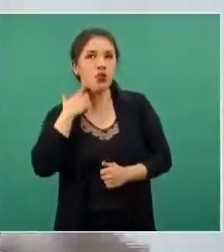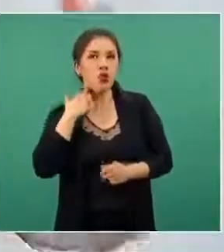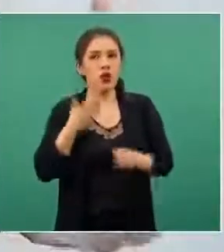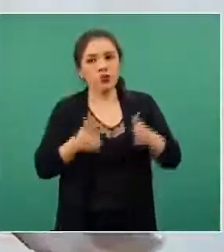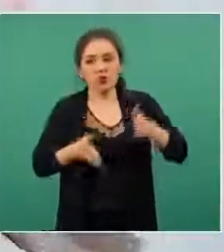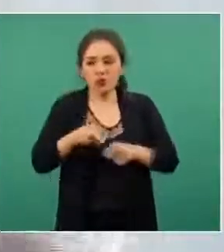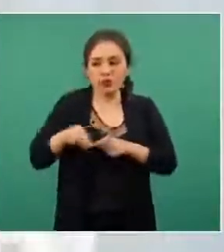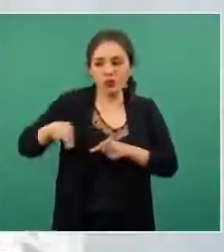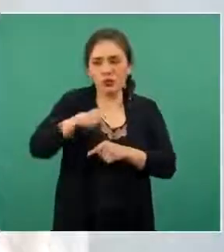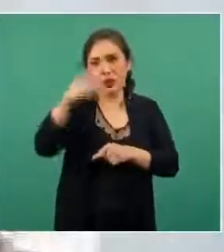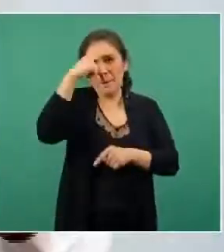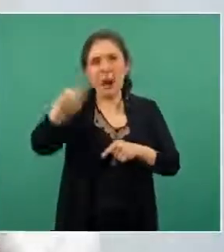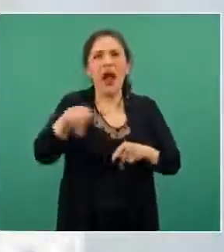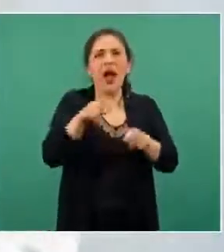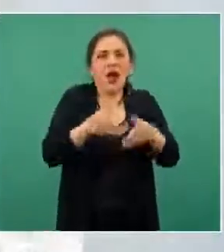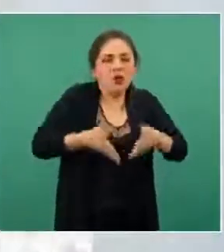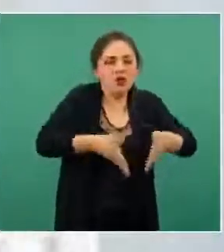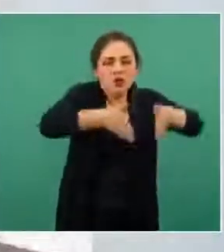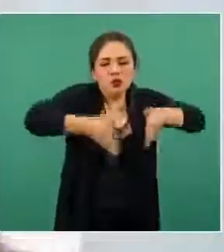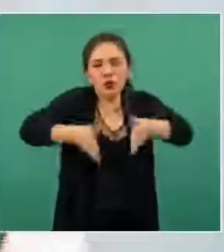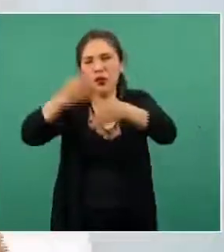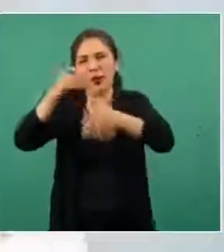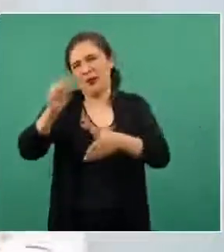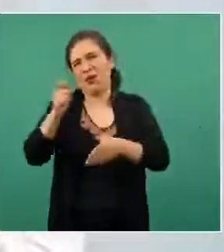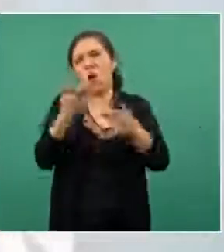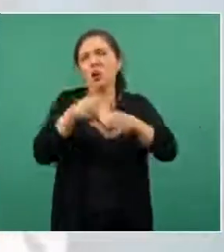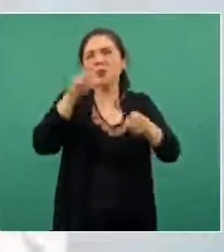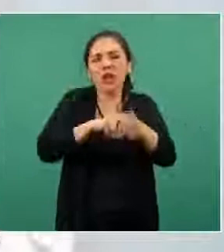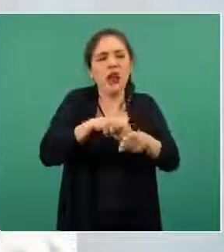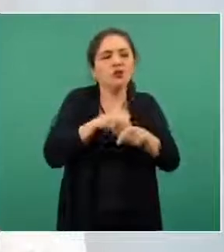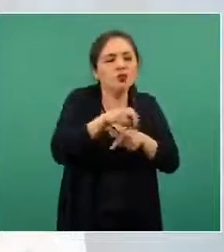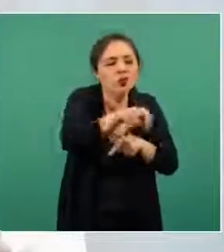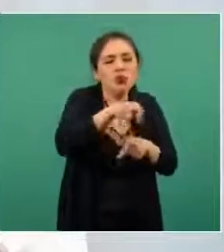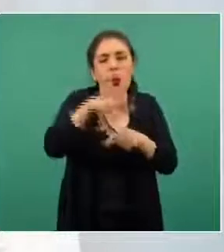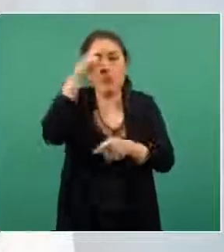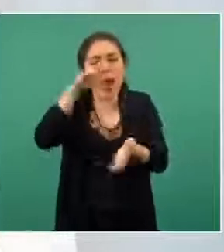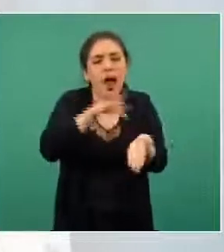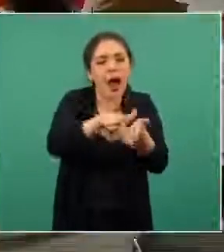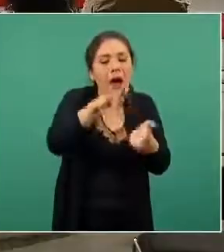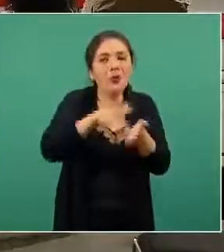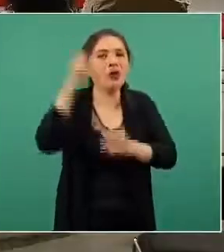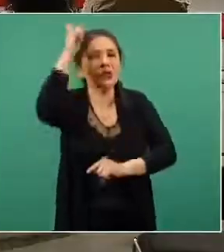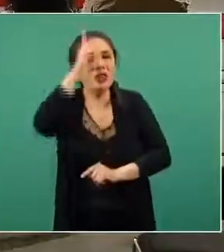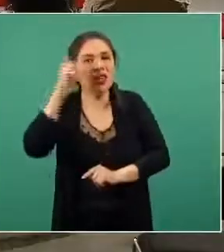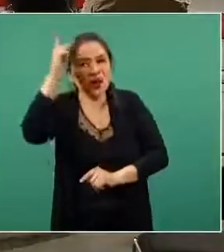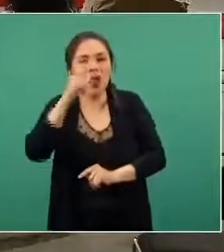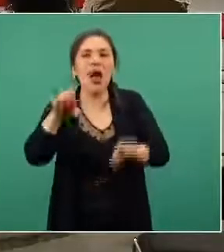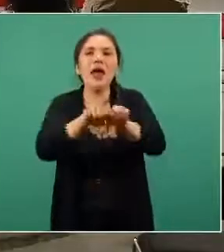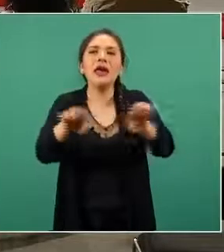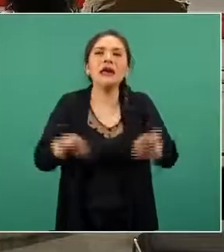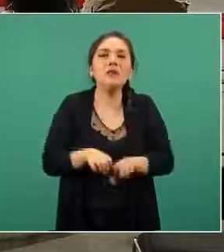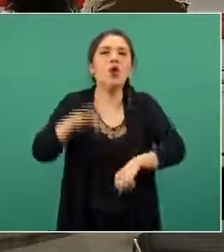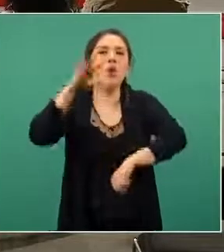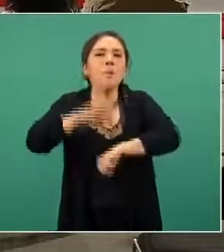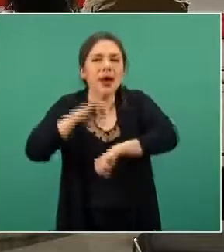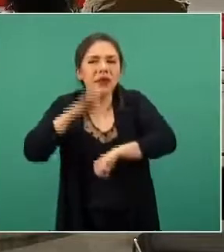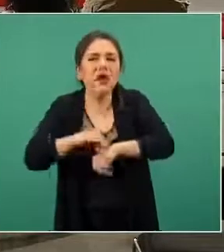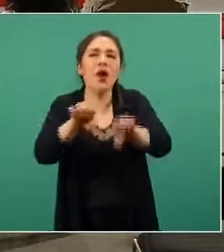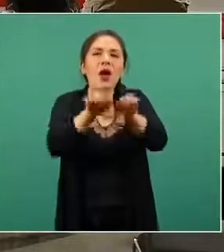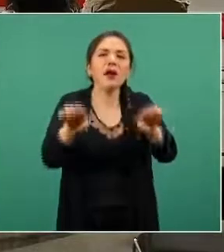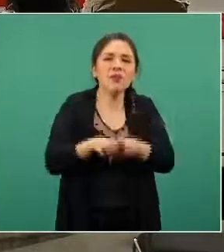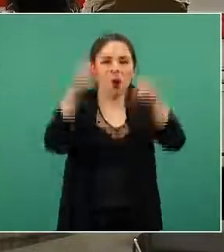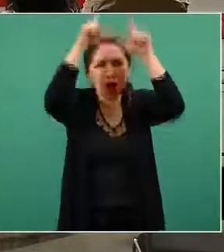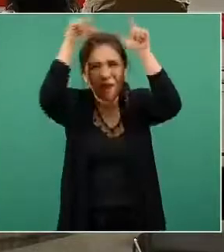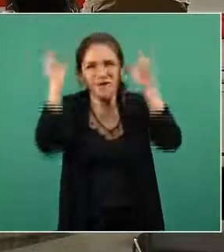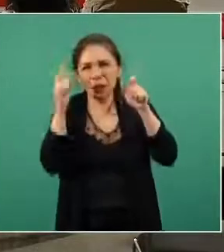entraba por los diferentes pasillos del hospital a darle apoyo psicológico al grupo médico, al grupo de enfermería que estaba tratando pacientes,